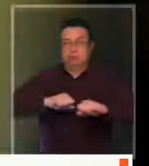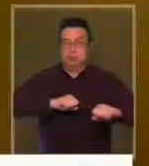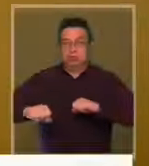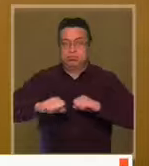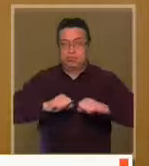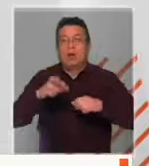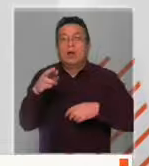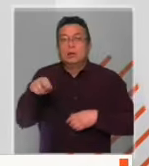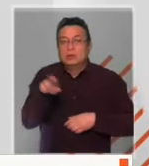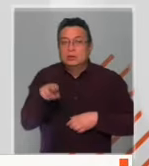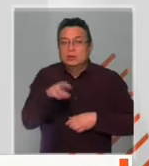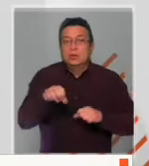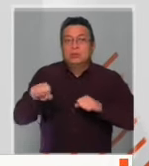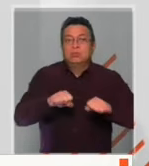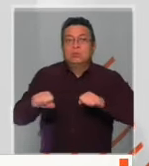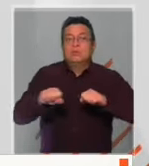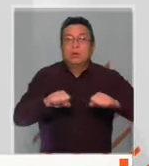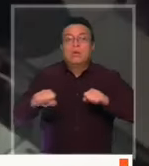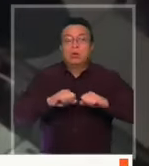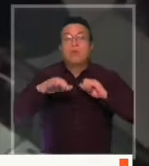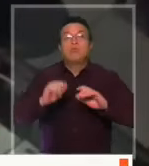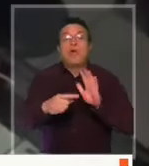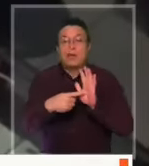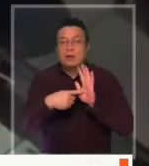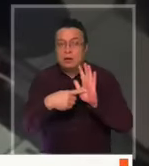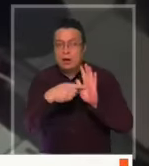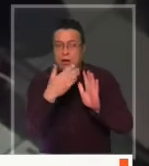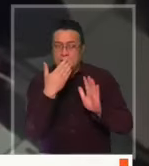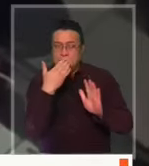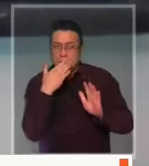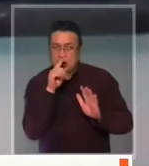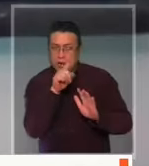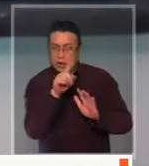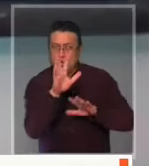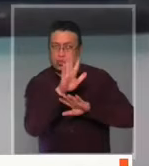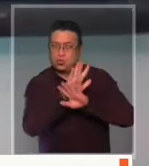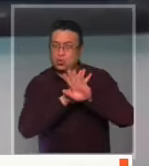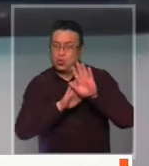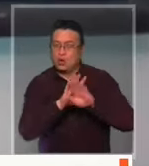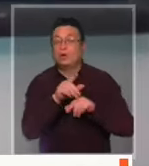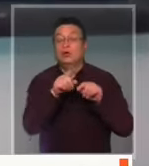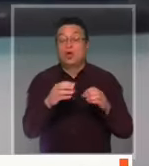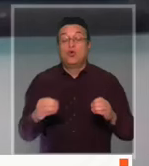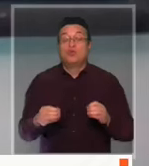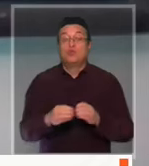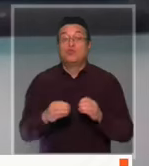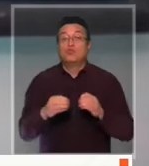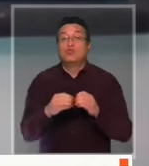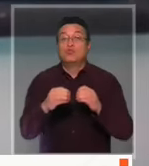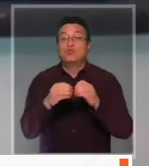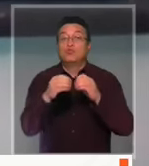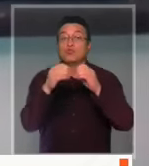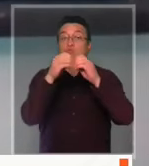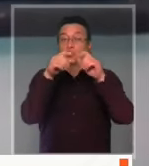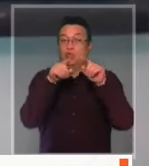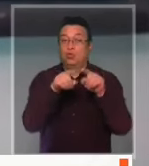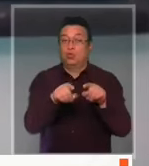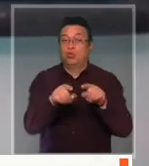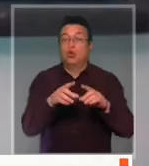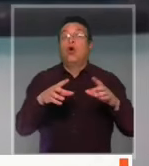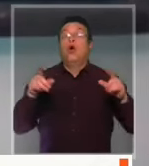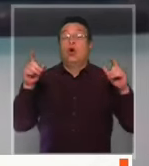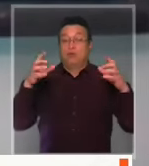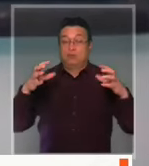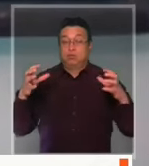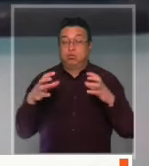enjambre sísmico pueden ser señales que los expertos toman en cuenta. Entonces se está acumulando ya energía por